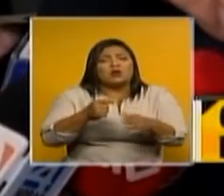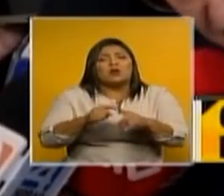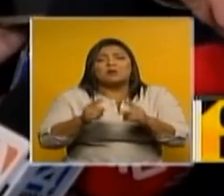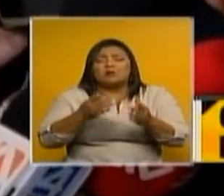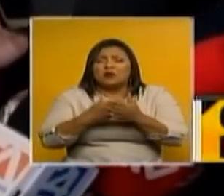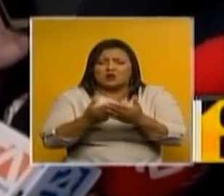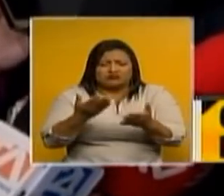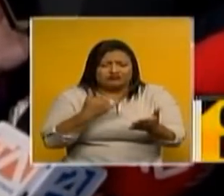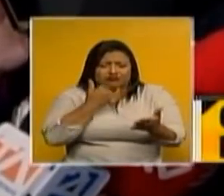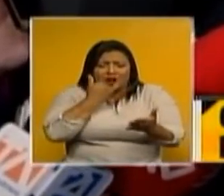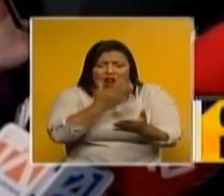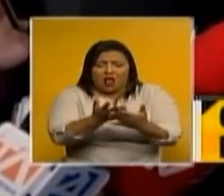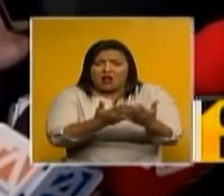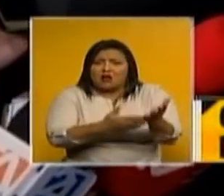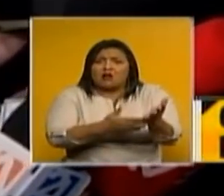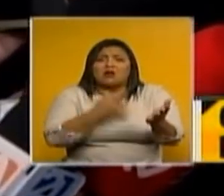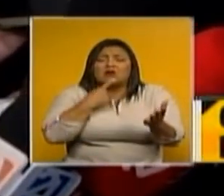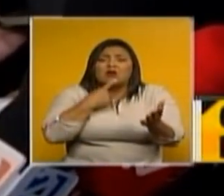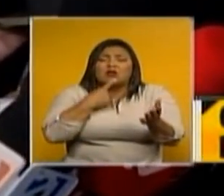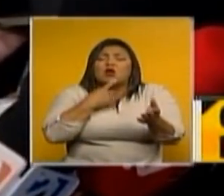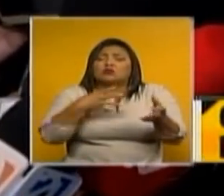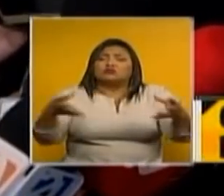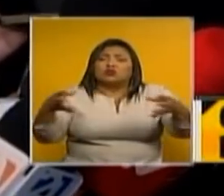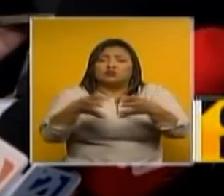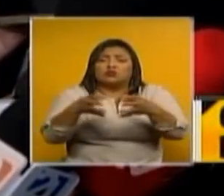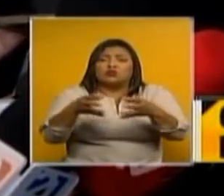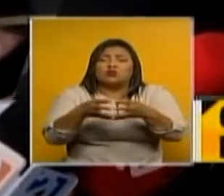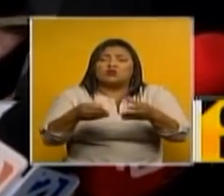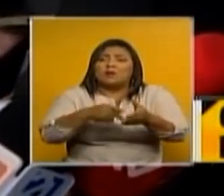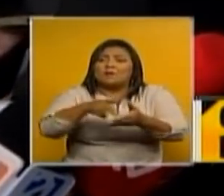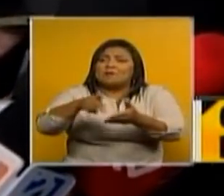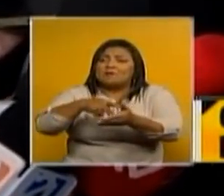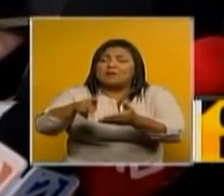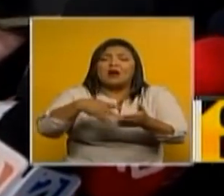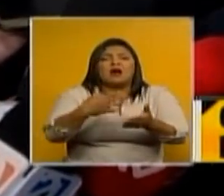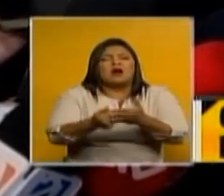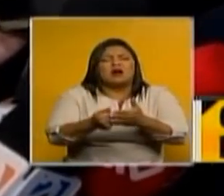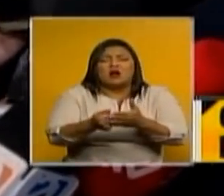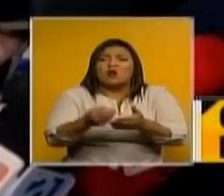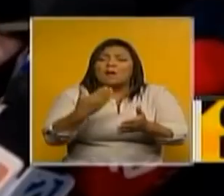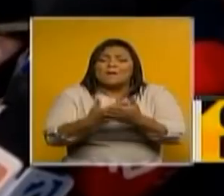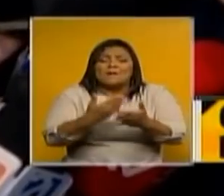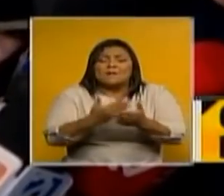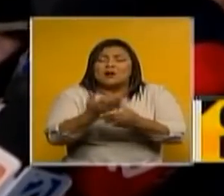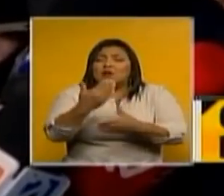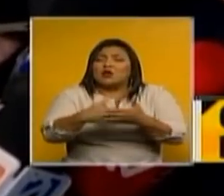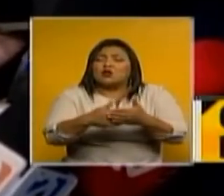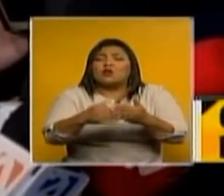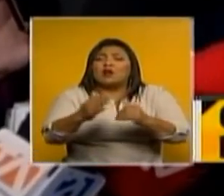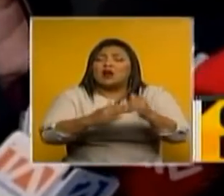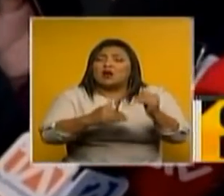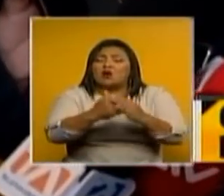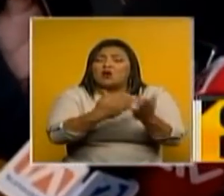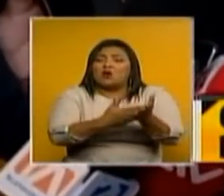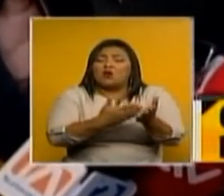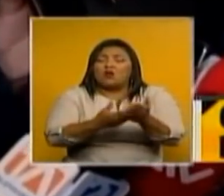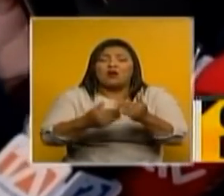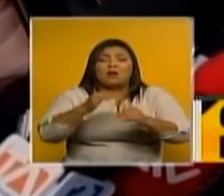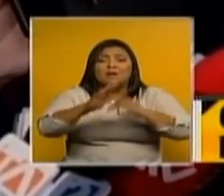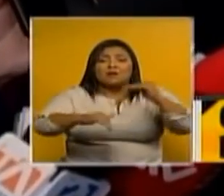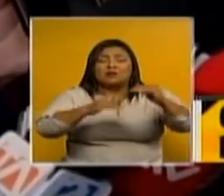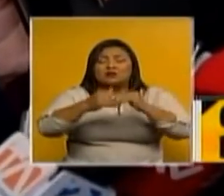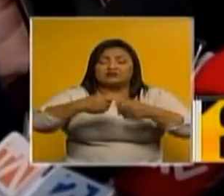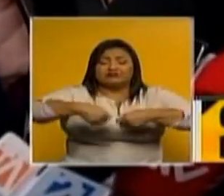con inconsistencias. Hay un conjunto de rubros que han sido pagados sin evidenciar la ejecución de la obra. Hay procesos